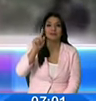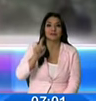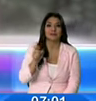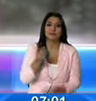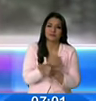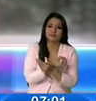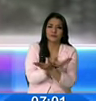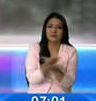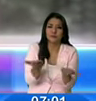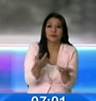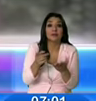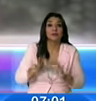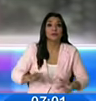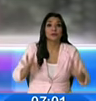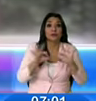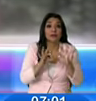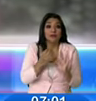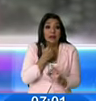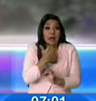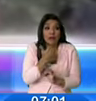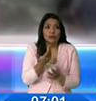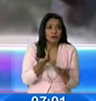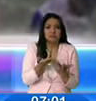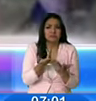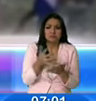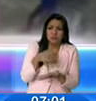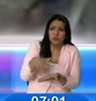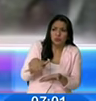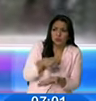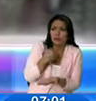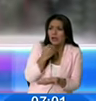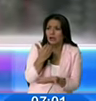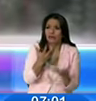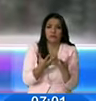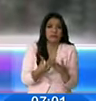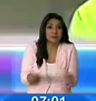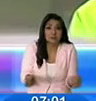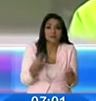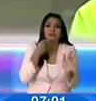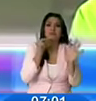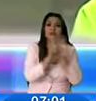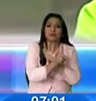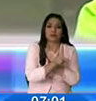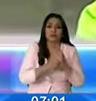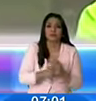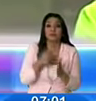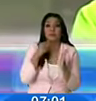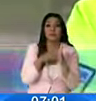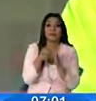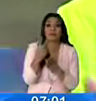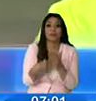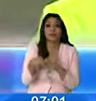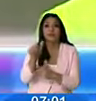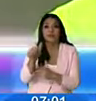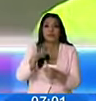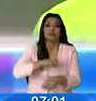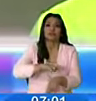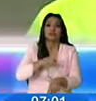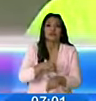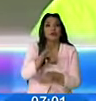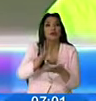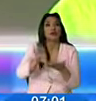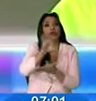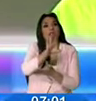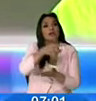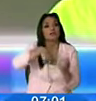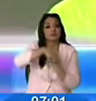la ciudadanía la importancia de denunciar a tiempo si se sospecha la desaparición de un ser querido. Un ejemplo, si su hija, su sobrina, tiene que llegar del colegio